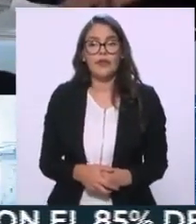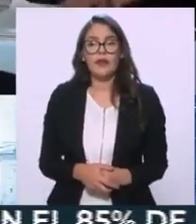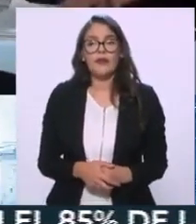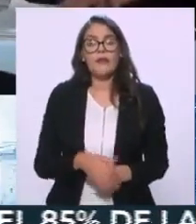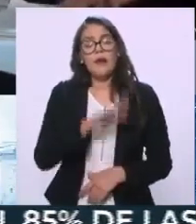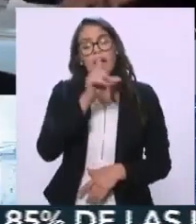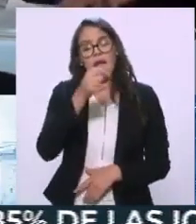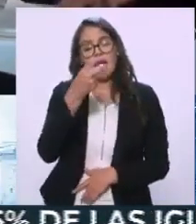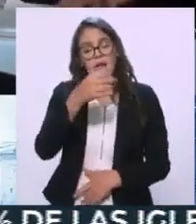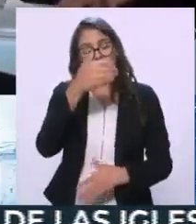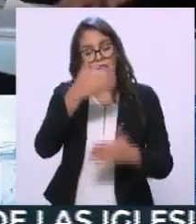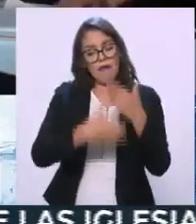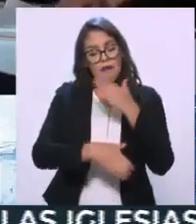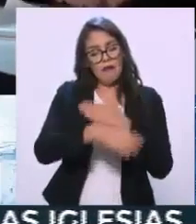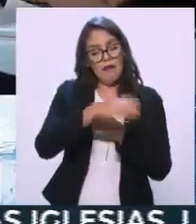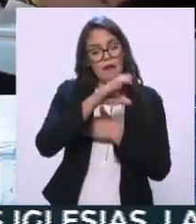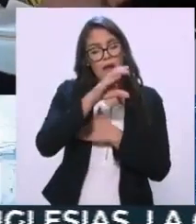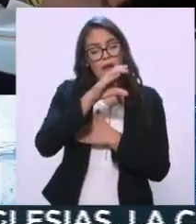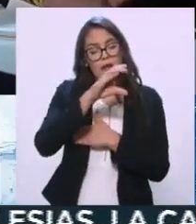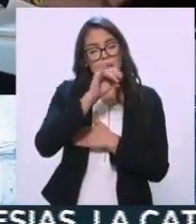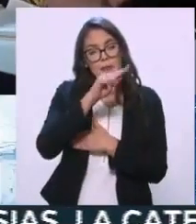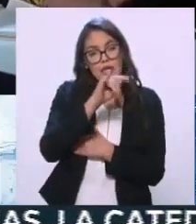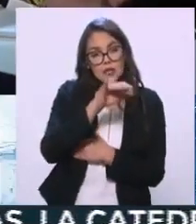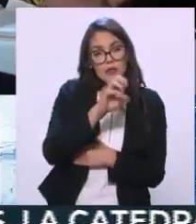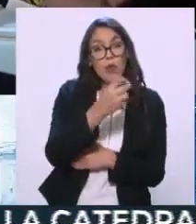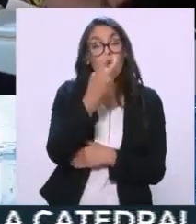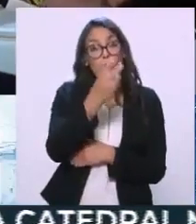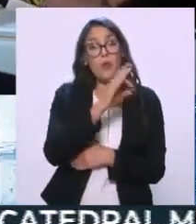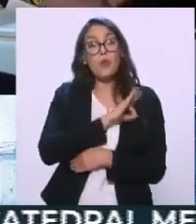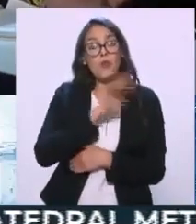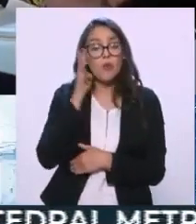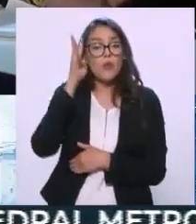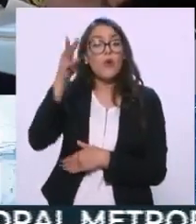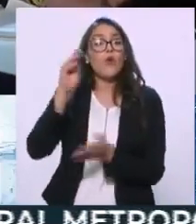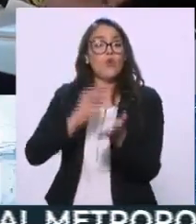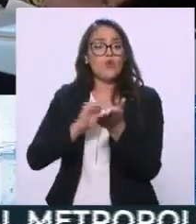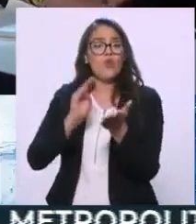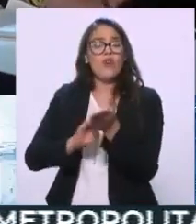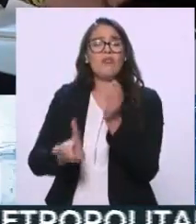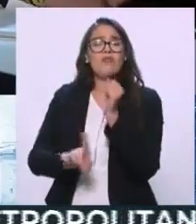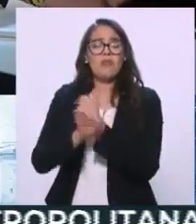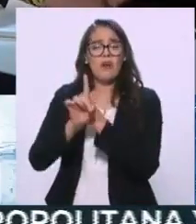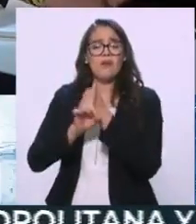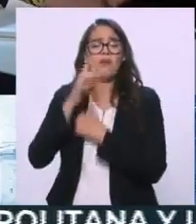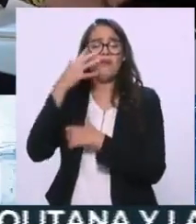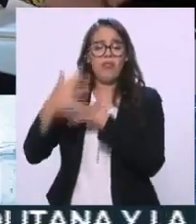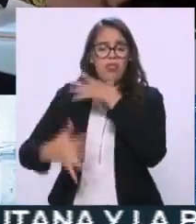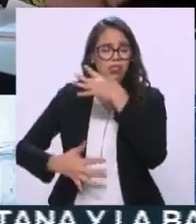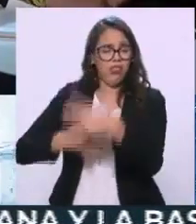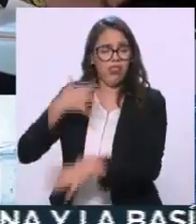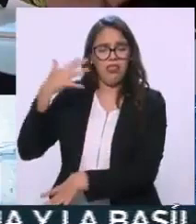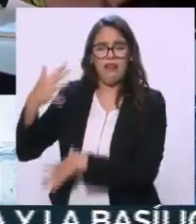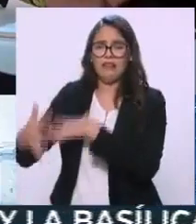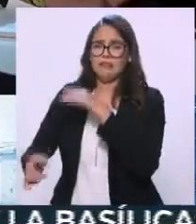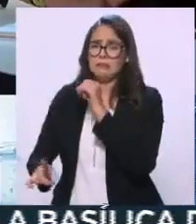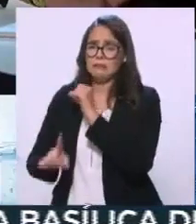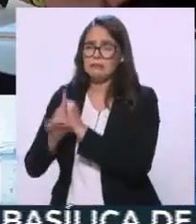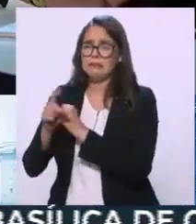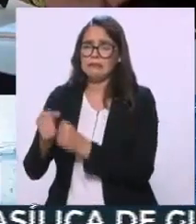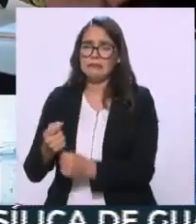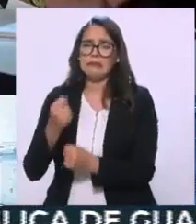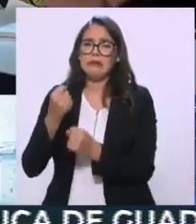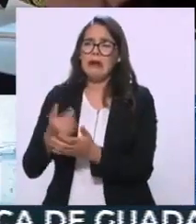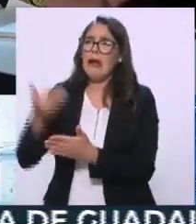llamar, puede seguir haciendo mucho daño todavía, puede todavía generar mucho caos, hacer muchos desastres, reinstalar